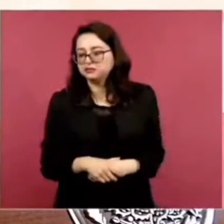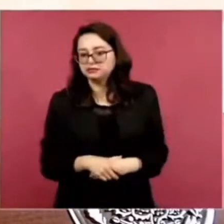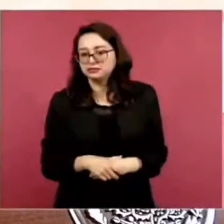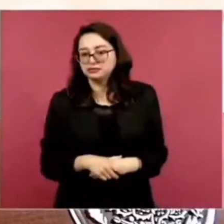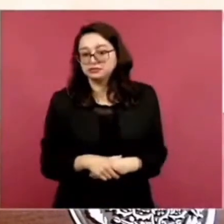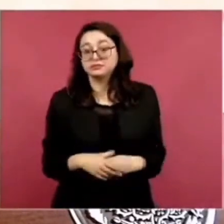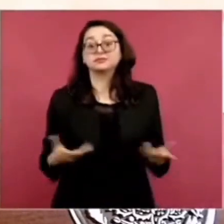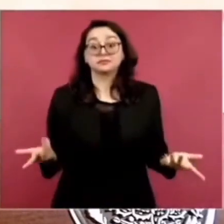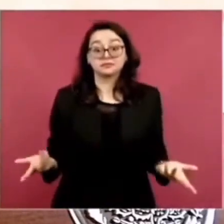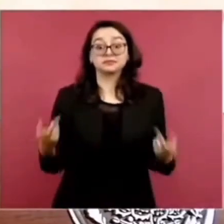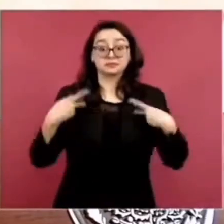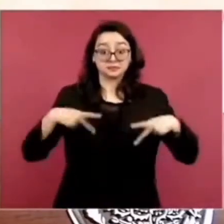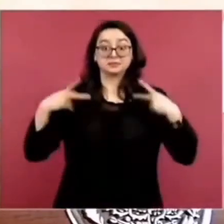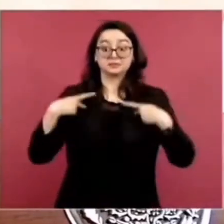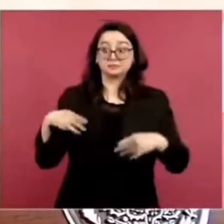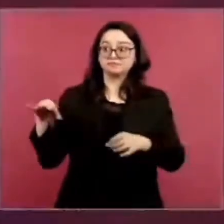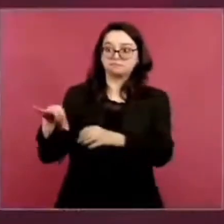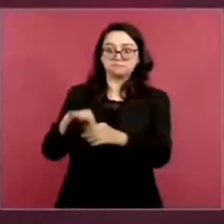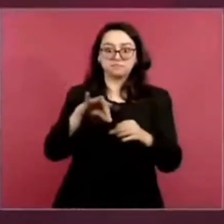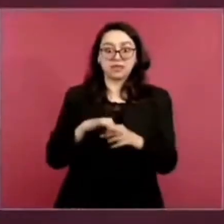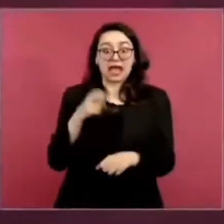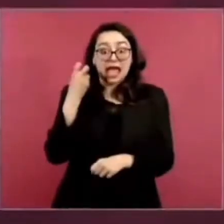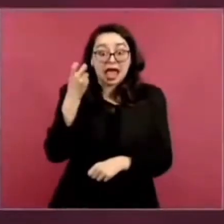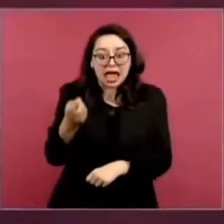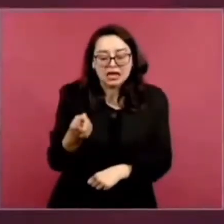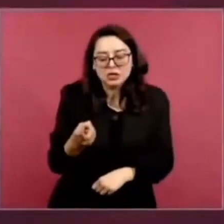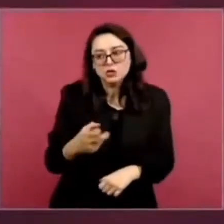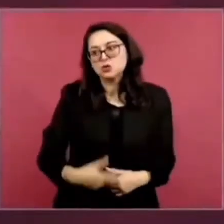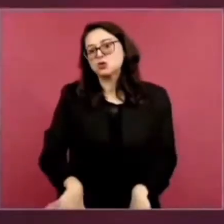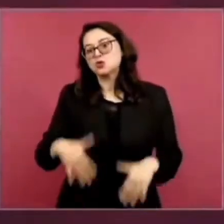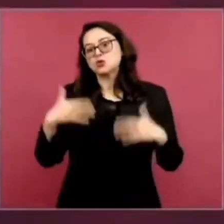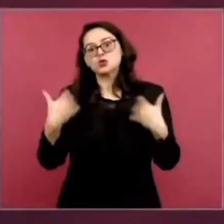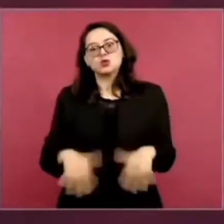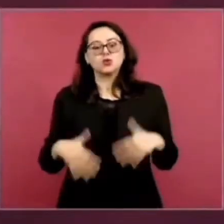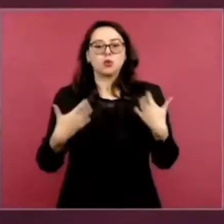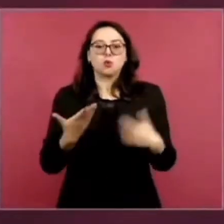Ya ese es un avance